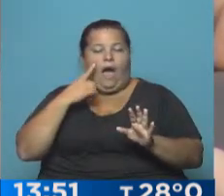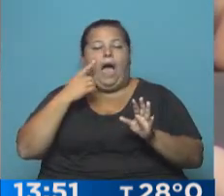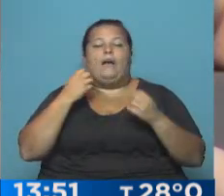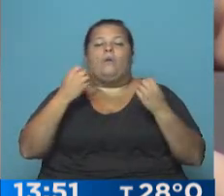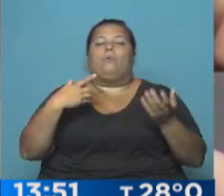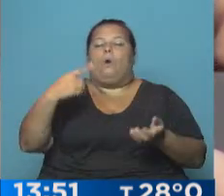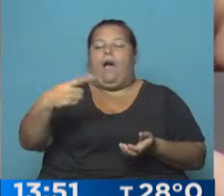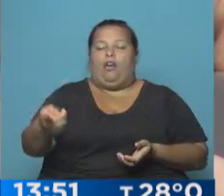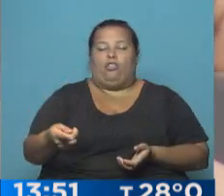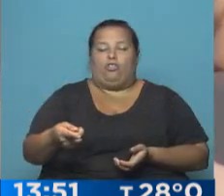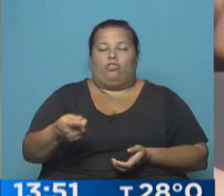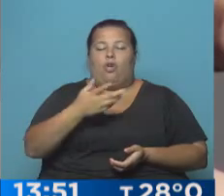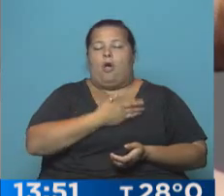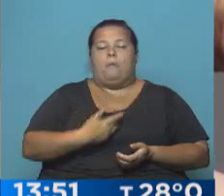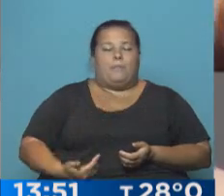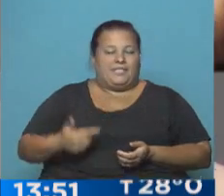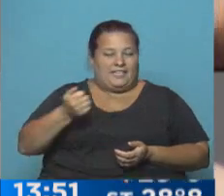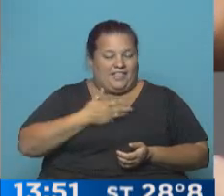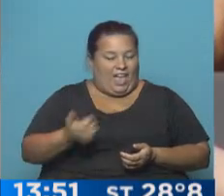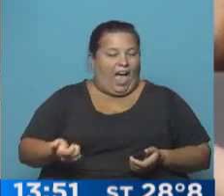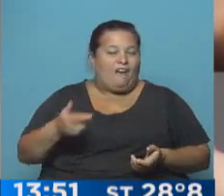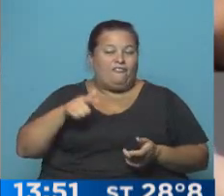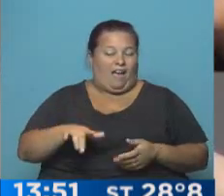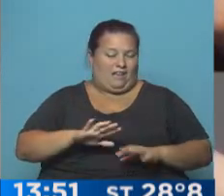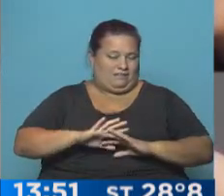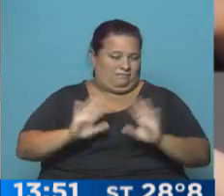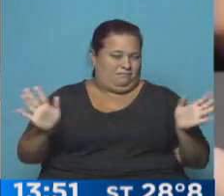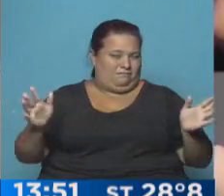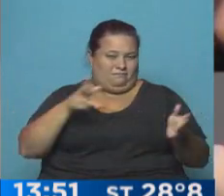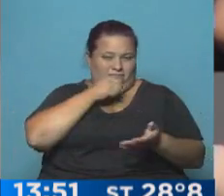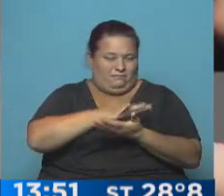cuándo tenemos un presidente en esta AFA que está más